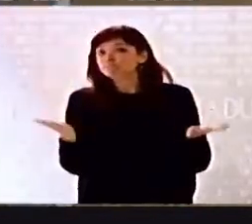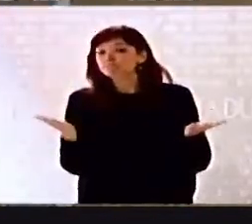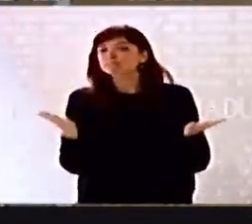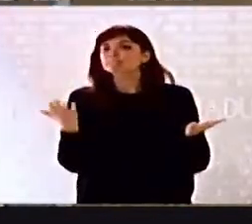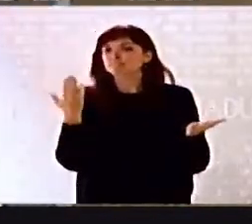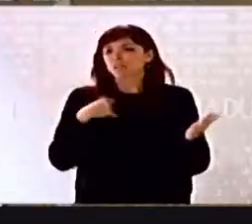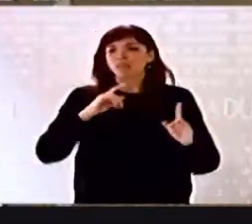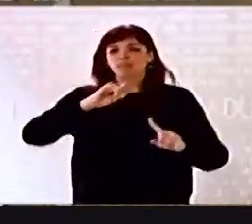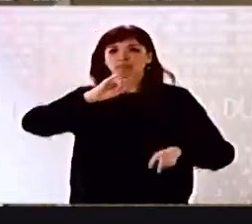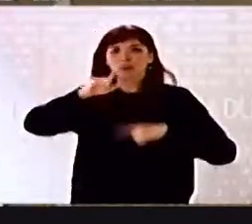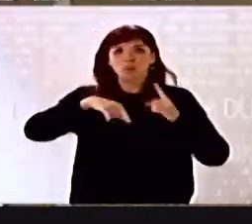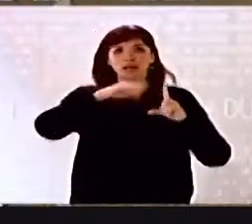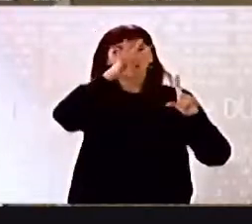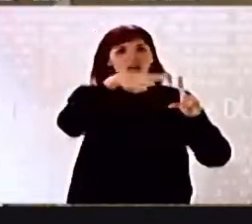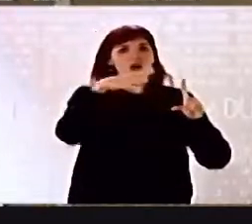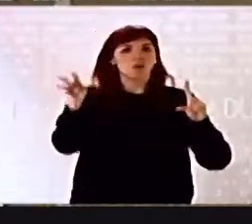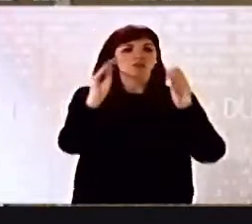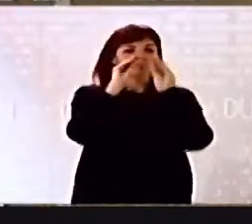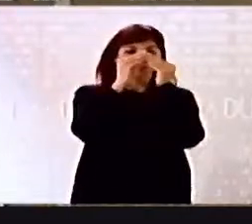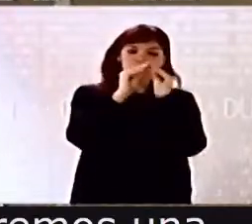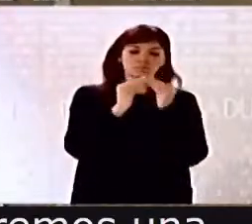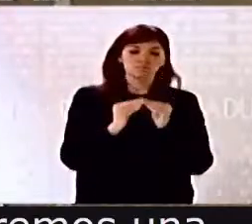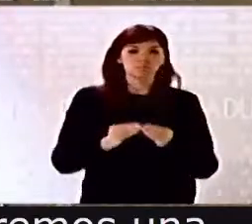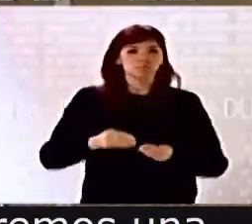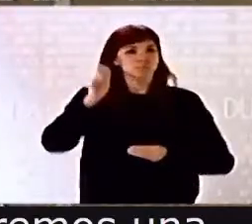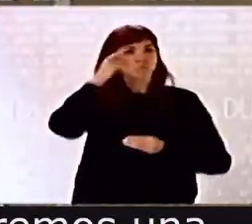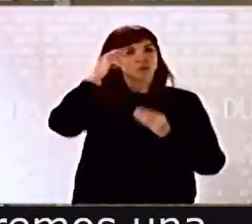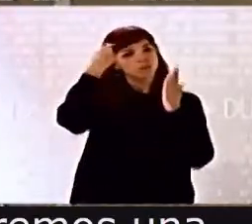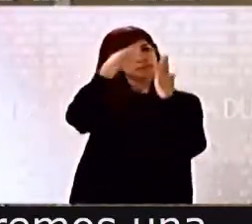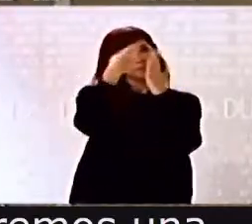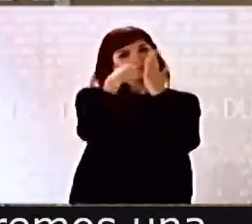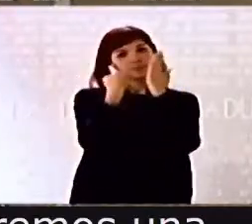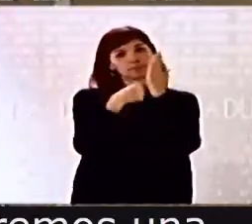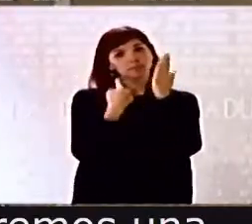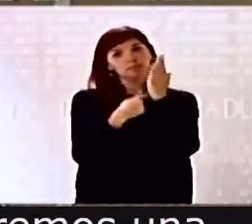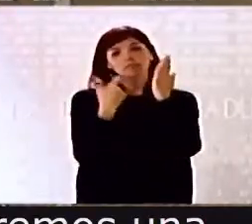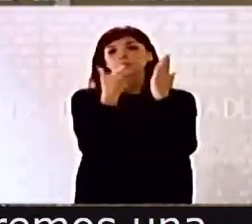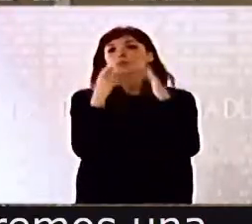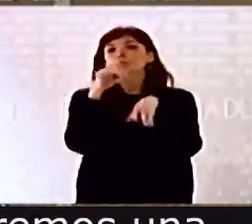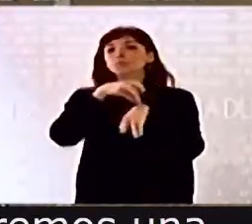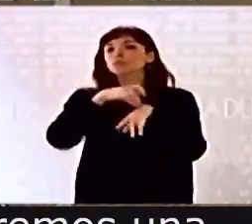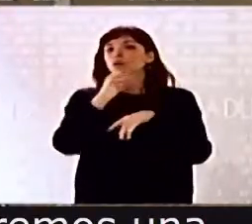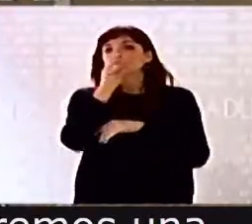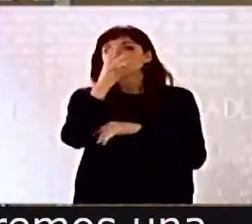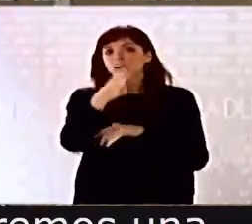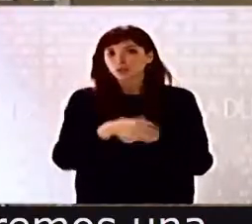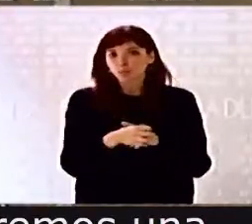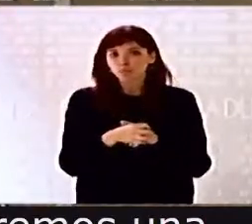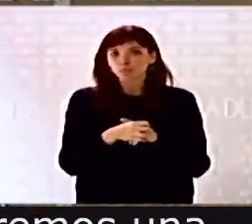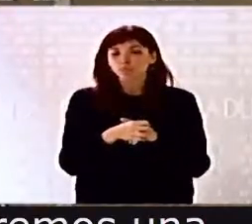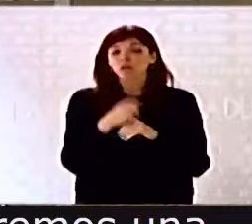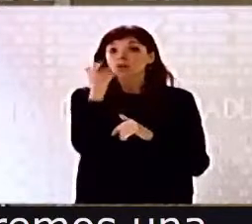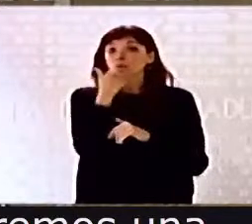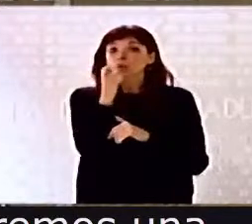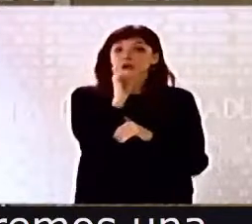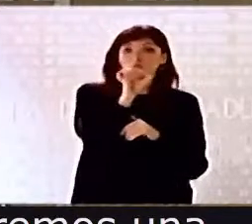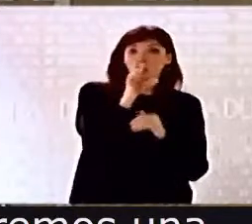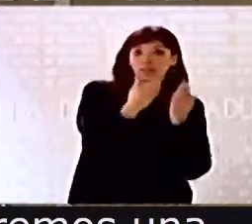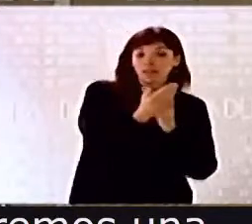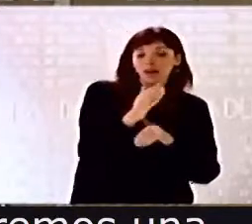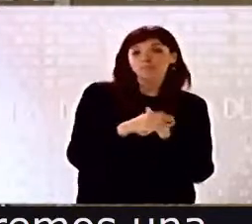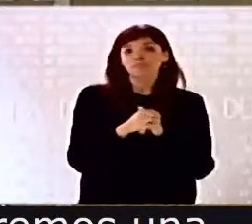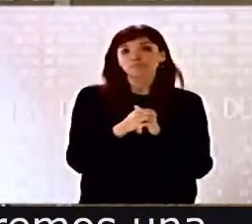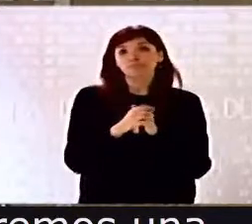le pasaremos una tabla con las incidencias acumuladas a los 14 días, a los 7 días, el porcentaje